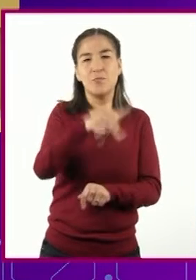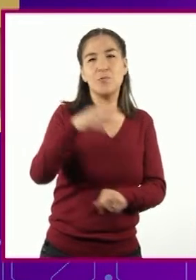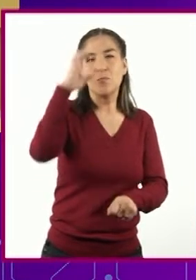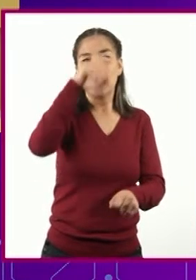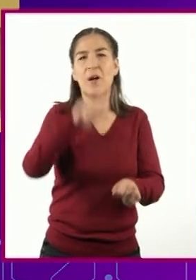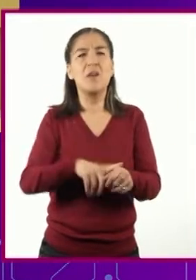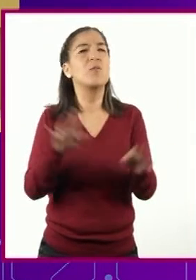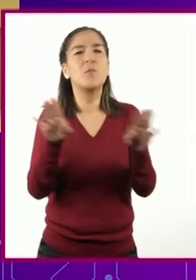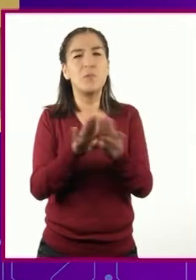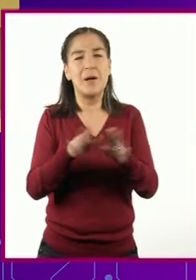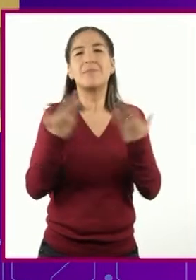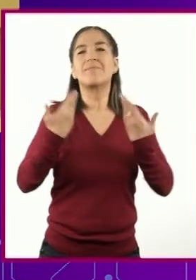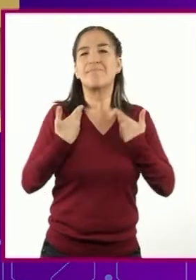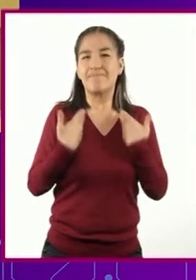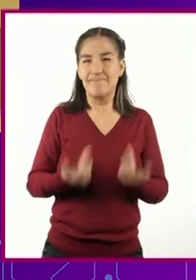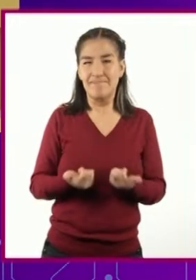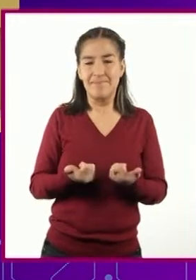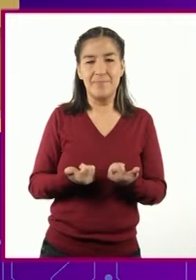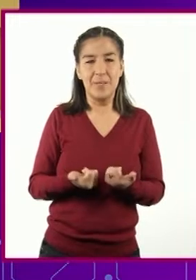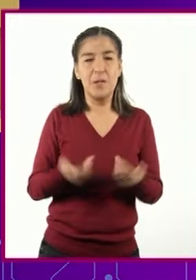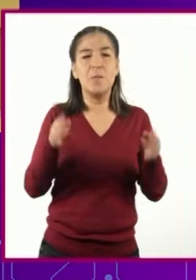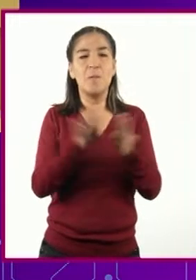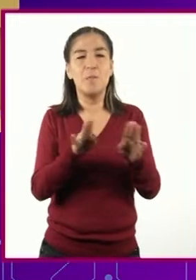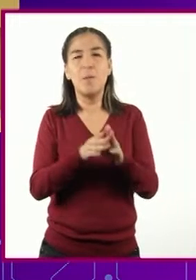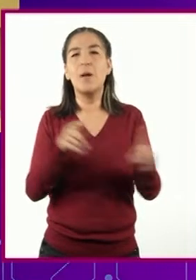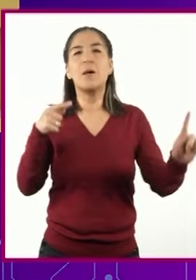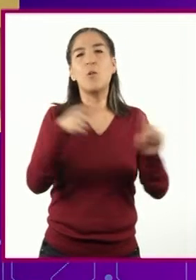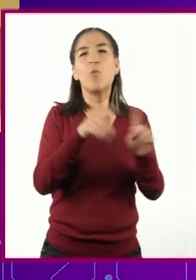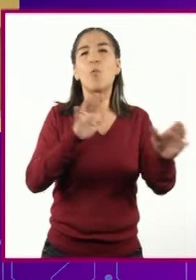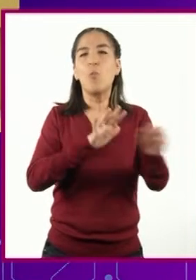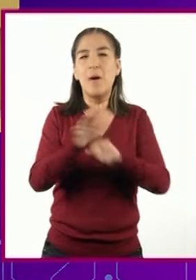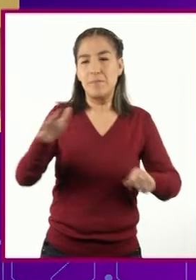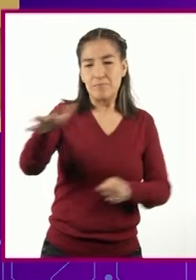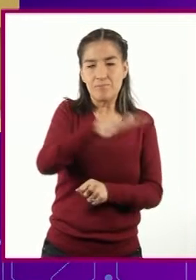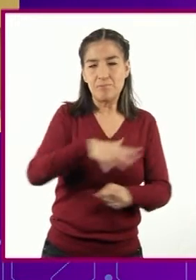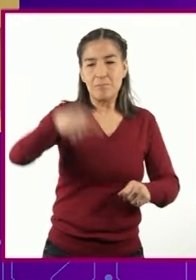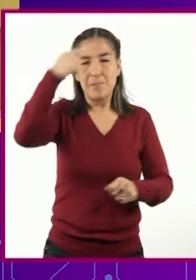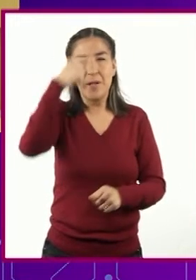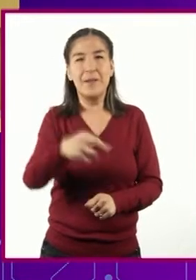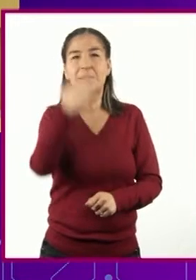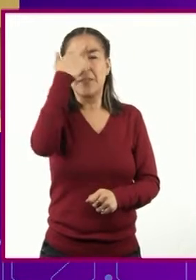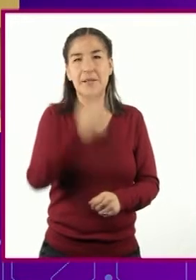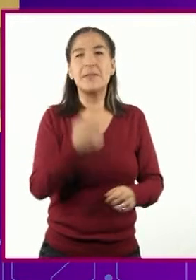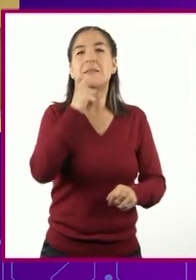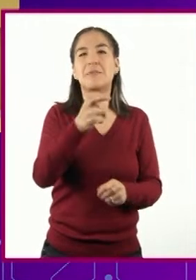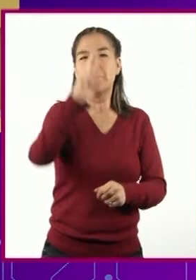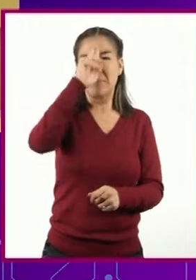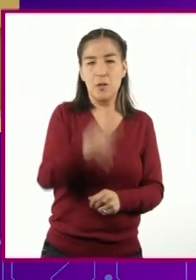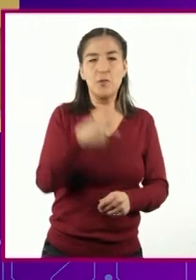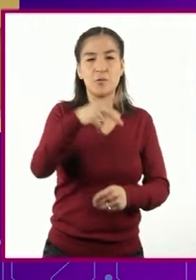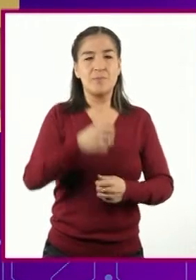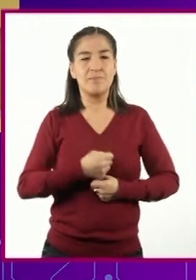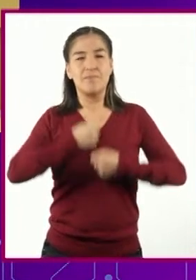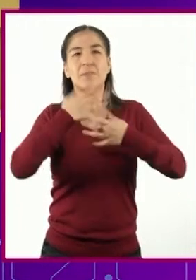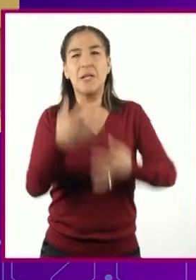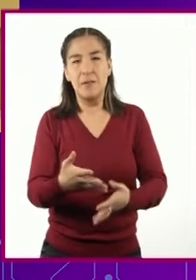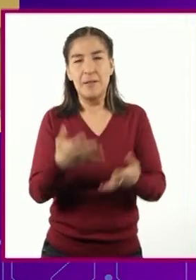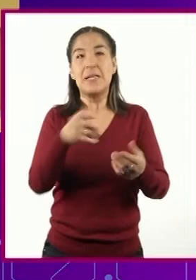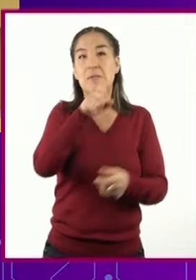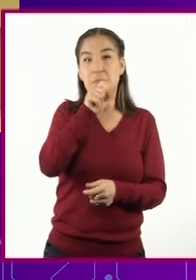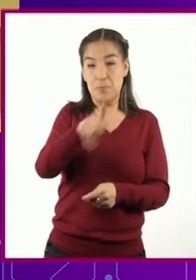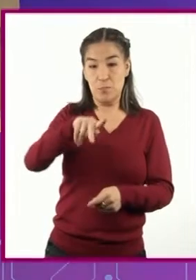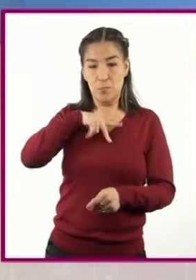a través del entendimiento, los fines comunes y el respeto a las expresiones propias y